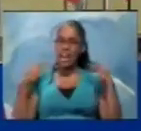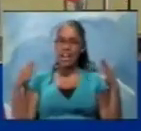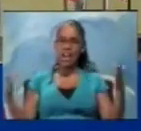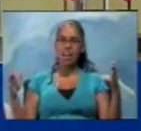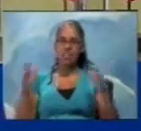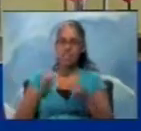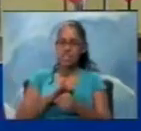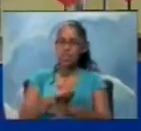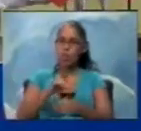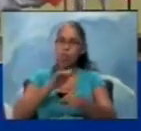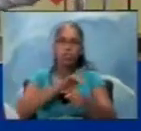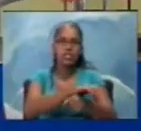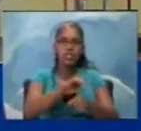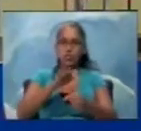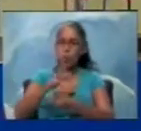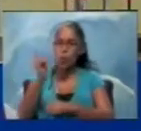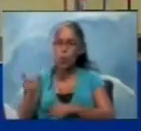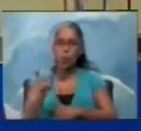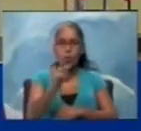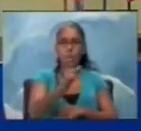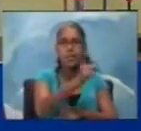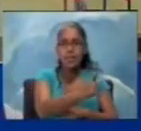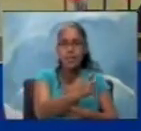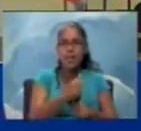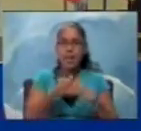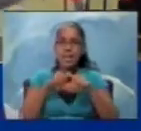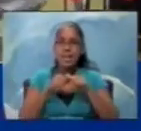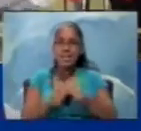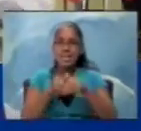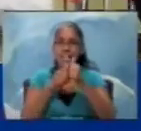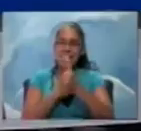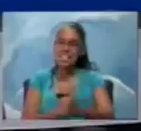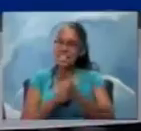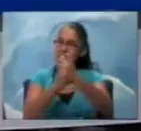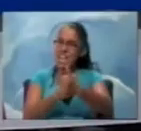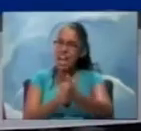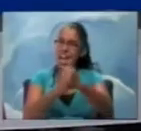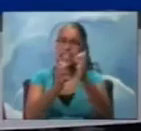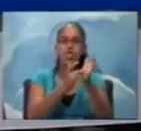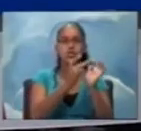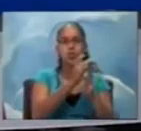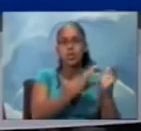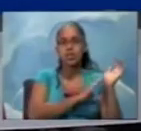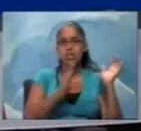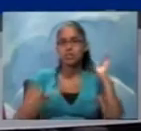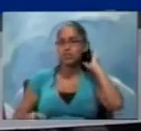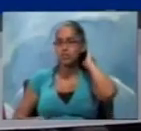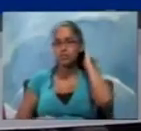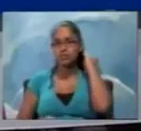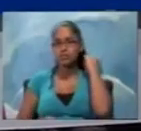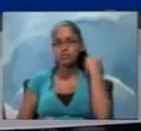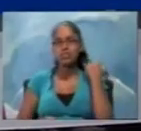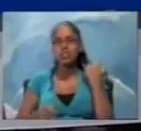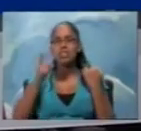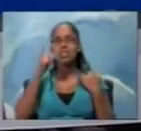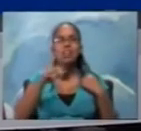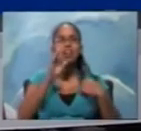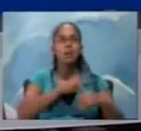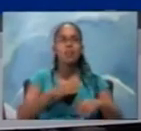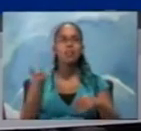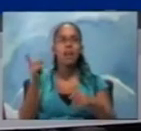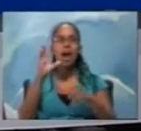multitudes. Grandes multitudes. Seguían a Jesús. Seguían a Jesús. ¿Sería porque hablaba bonito?